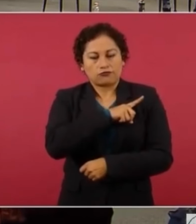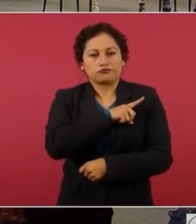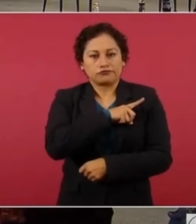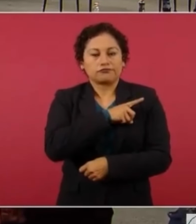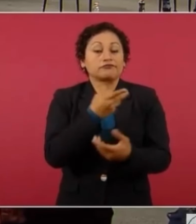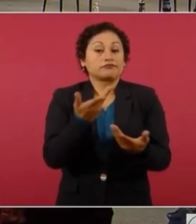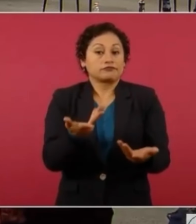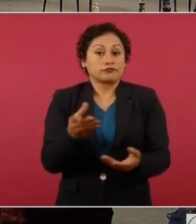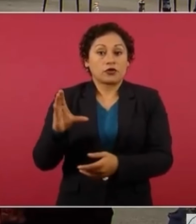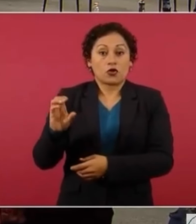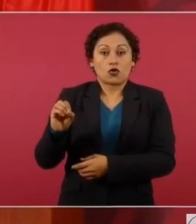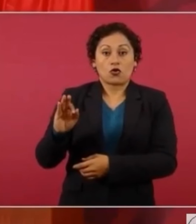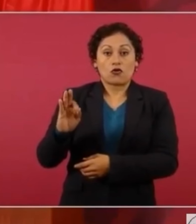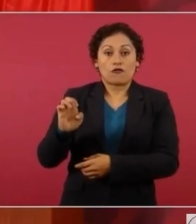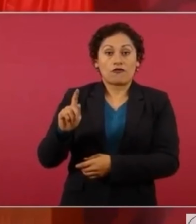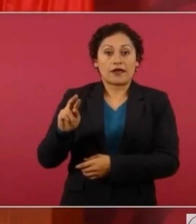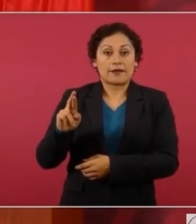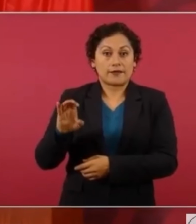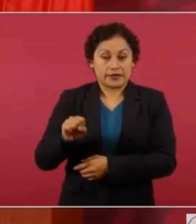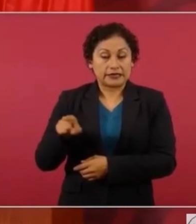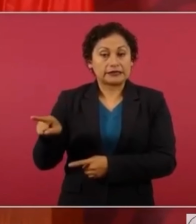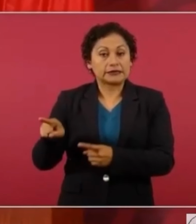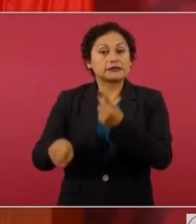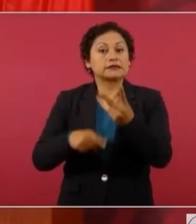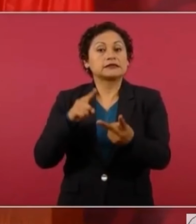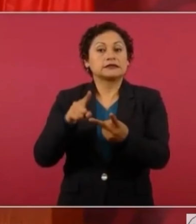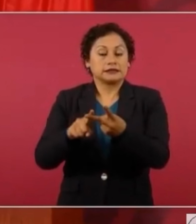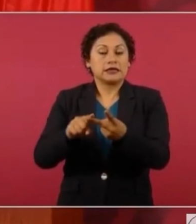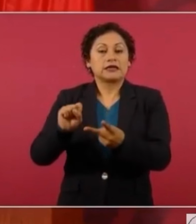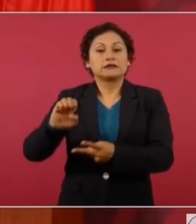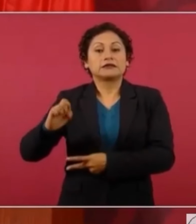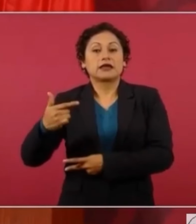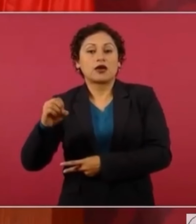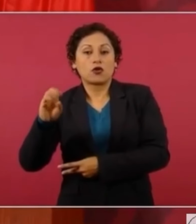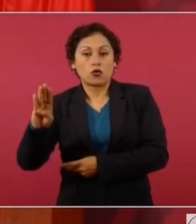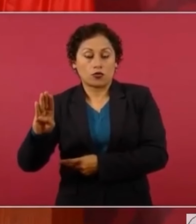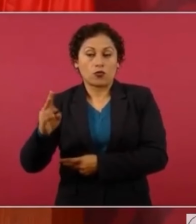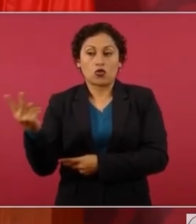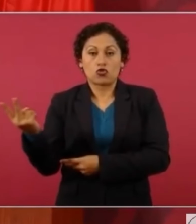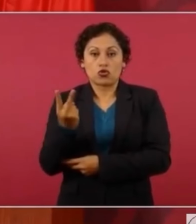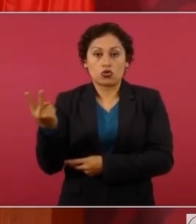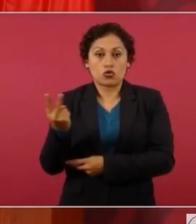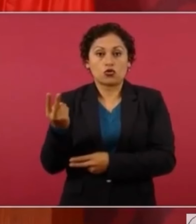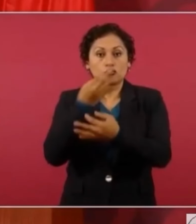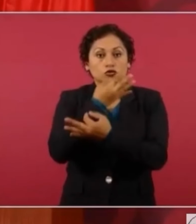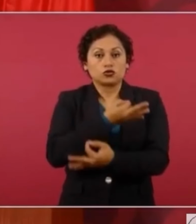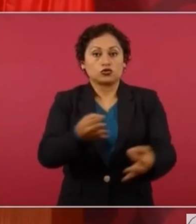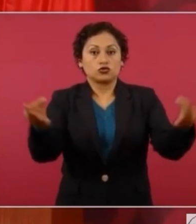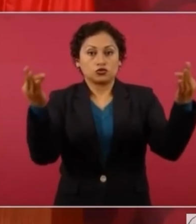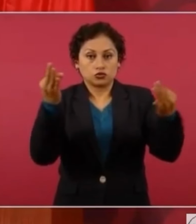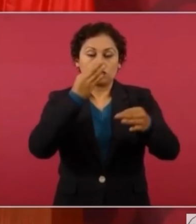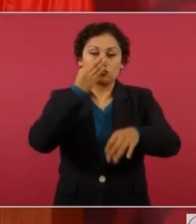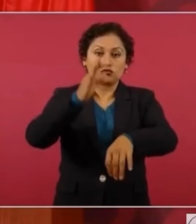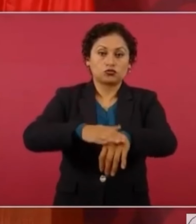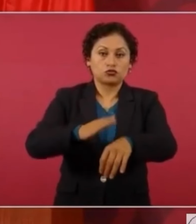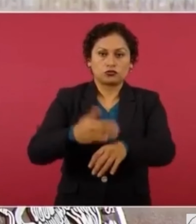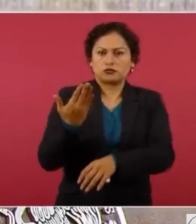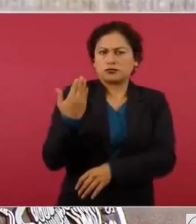que COFEPRIS, en conjunto con la Secretaría de Gobernación, emitieron hace 5 meses, en mayo de este